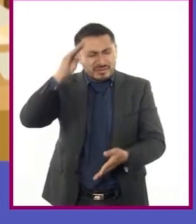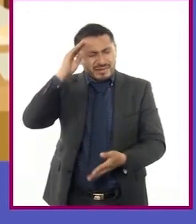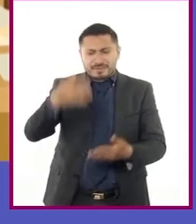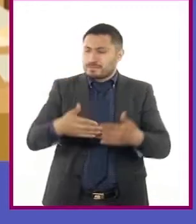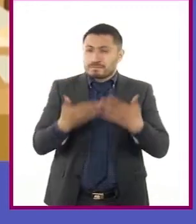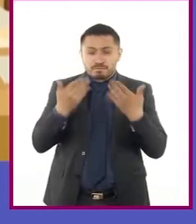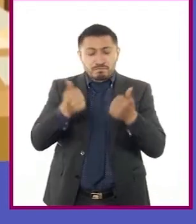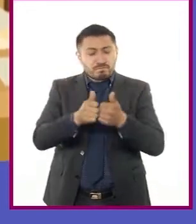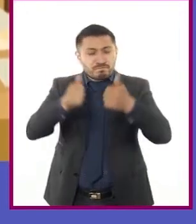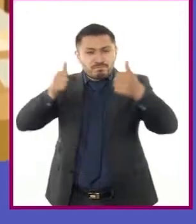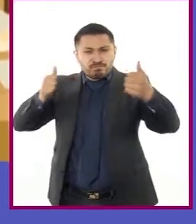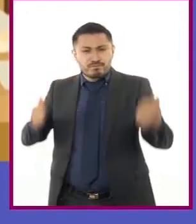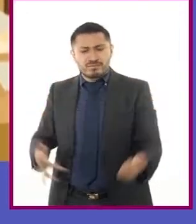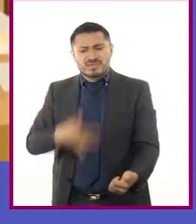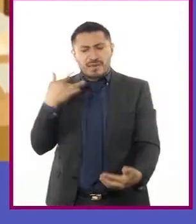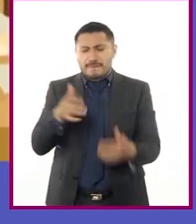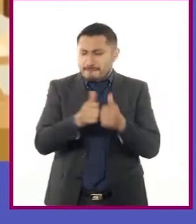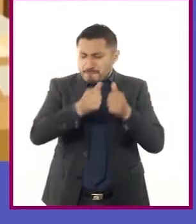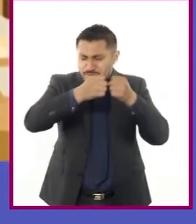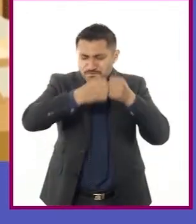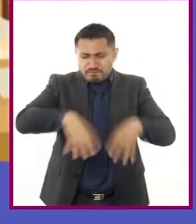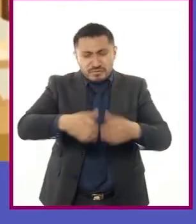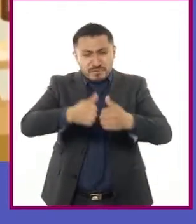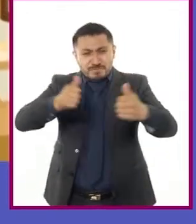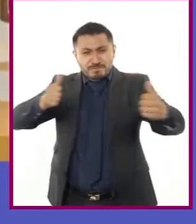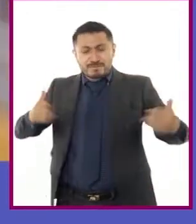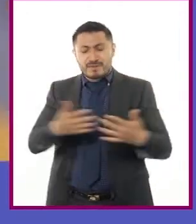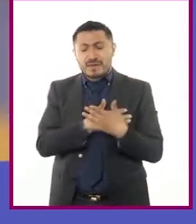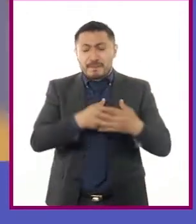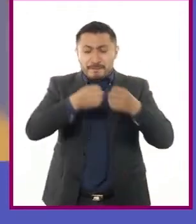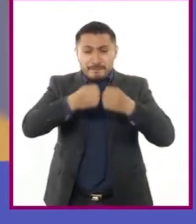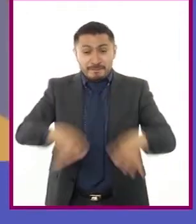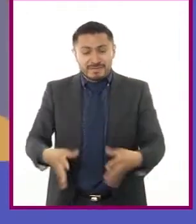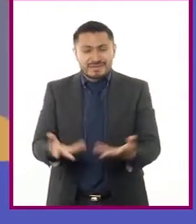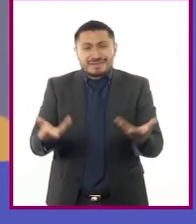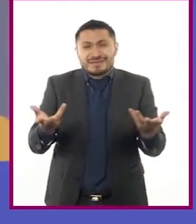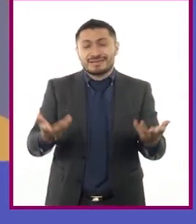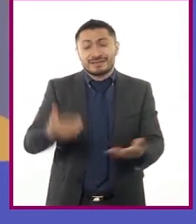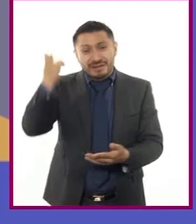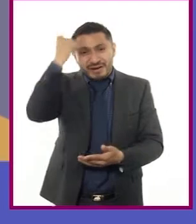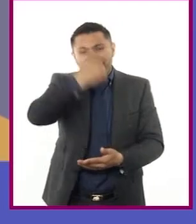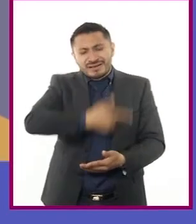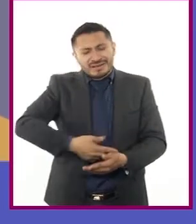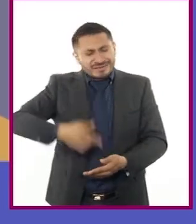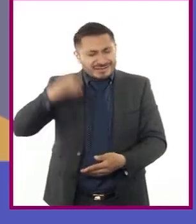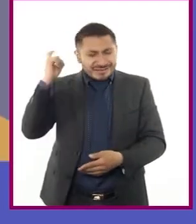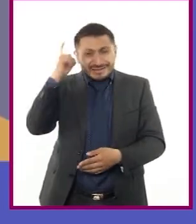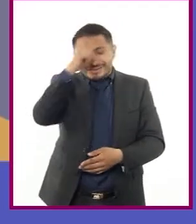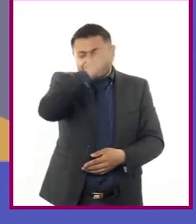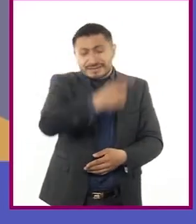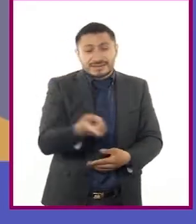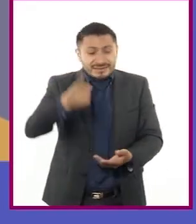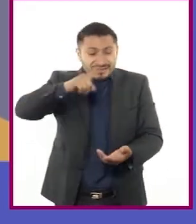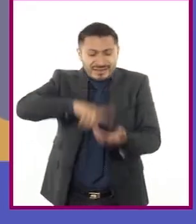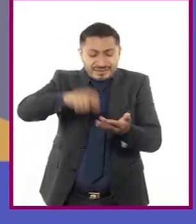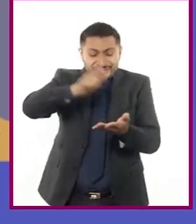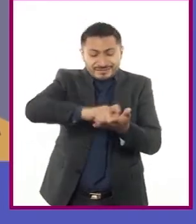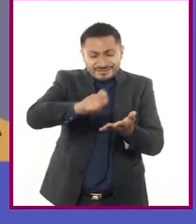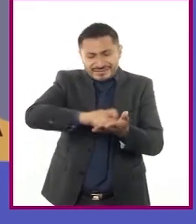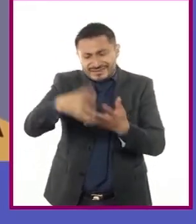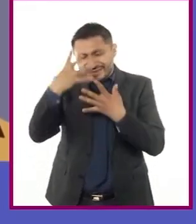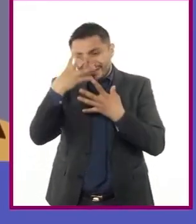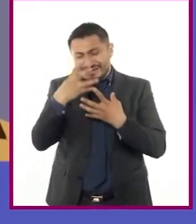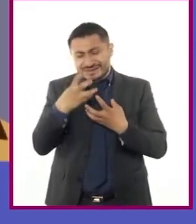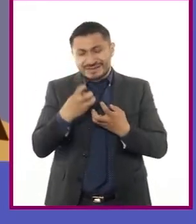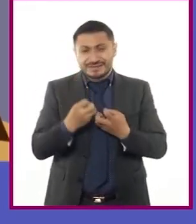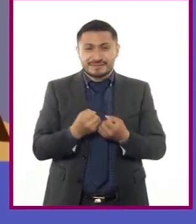la he perdido. Oír la noche inmensa, más inmensa sin ella. Y el verso cae al alma, como al pasto el